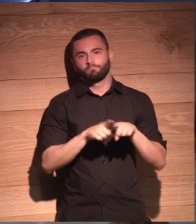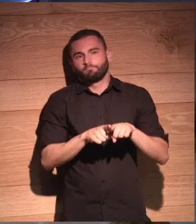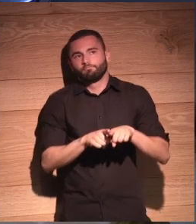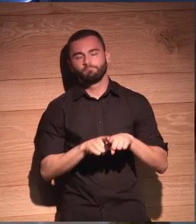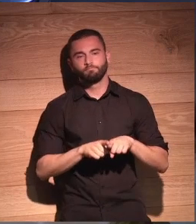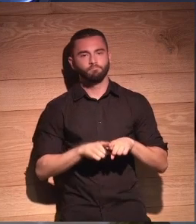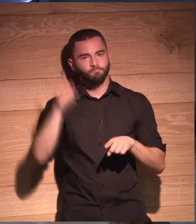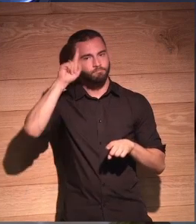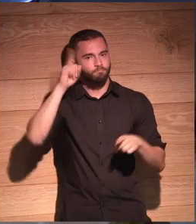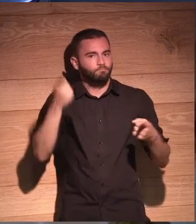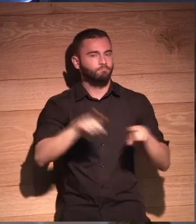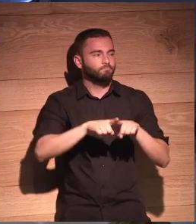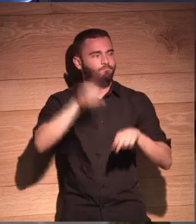sé,